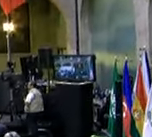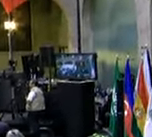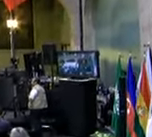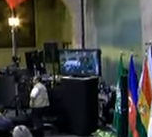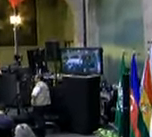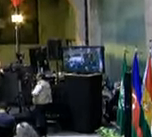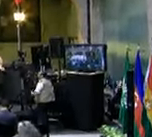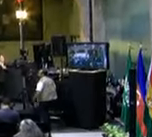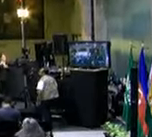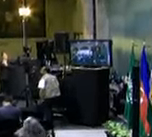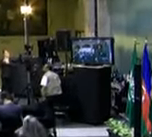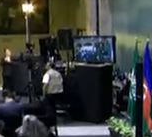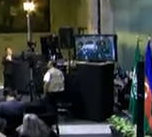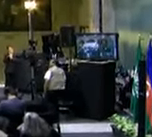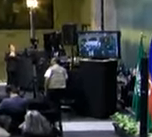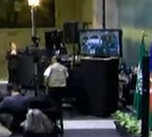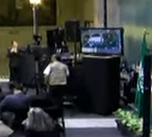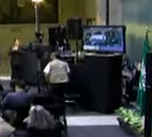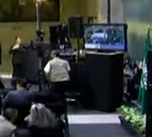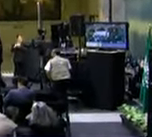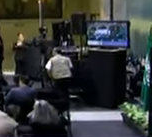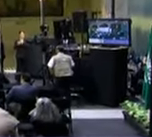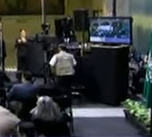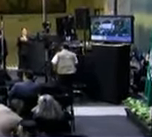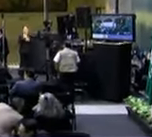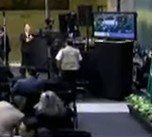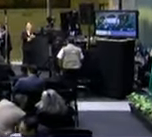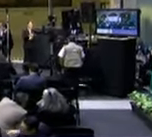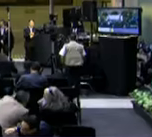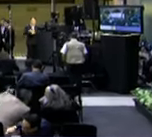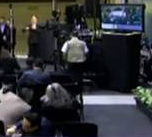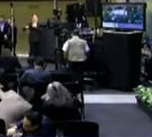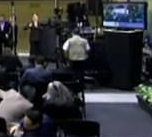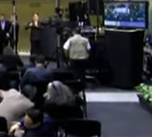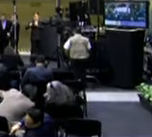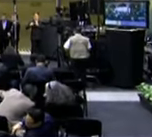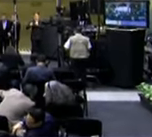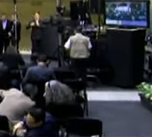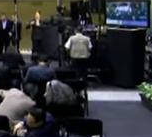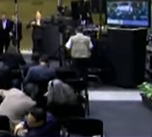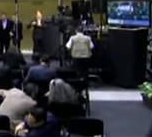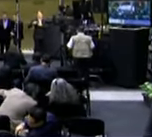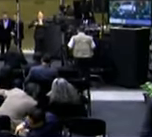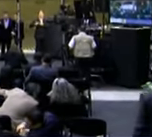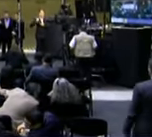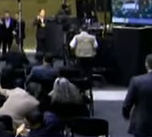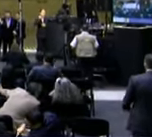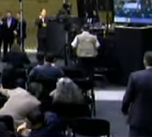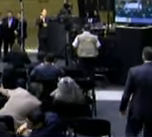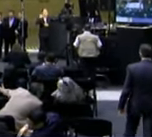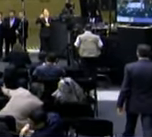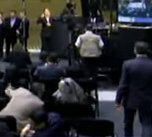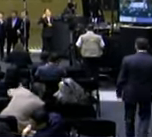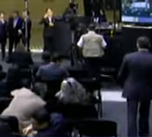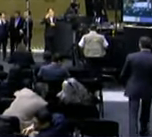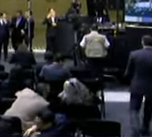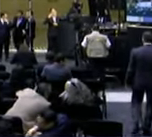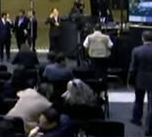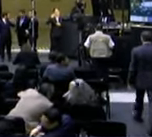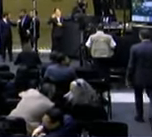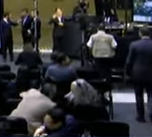academia. Nuevamente, nos acompaña como moderadora para conducir los trabajos de este panel la senadora Gabriela Cuevas